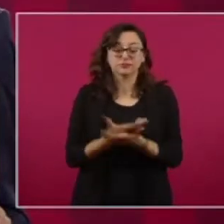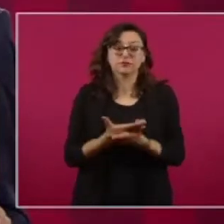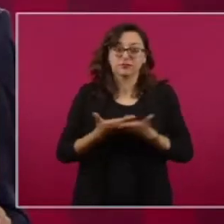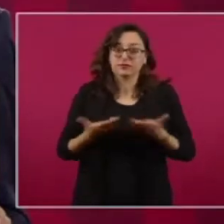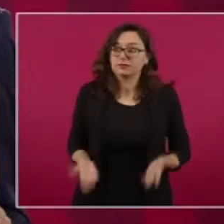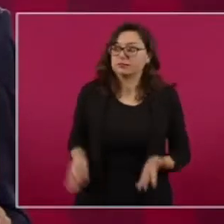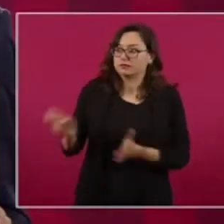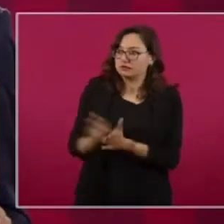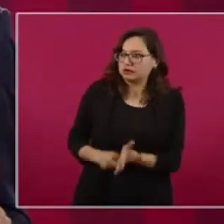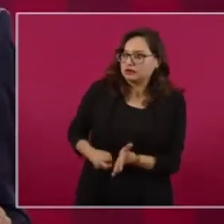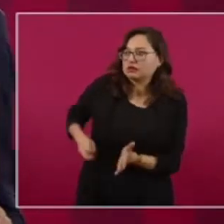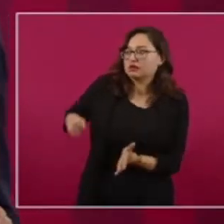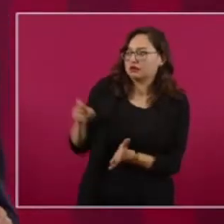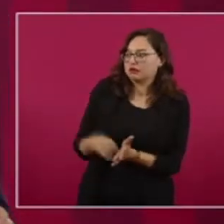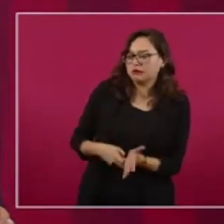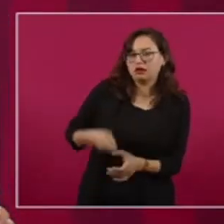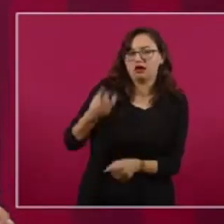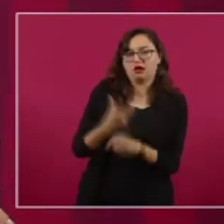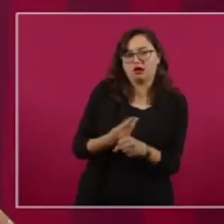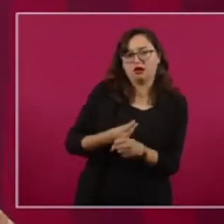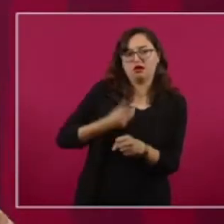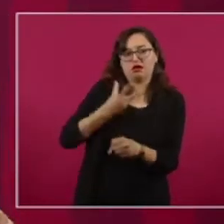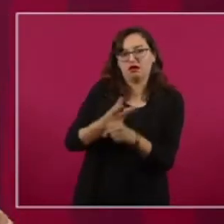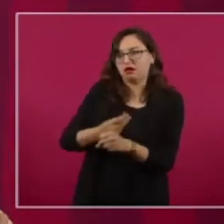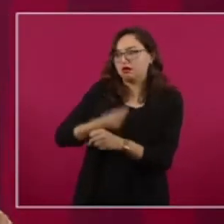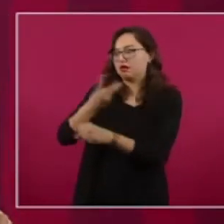padeciendo de los